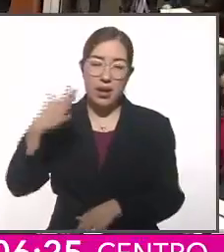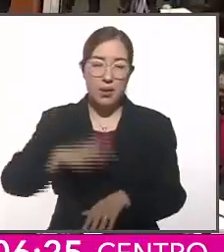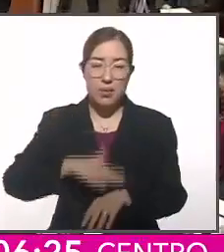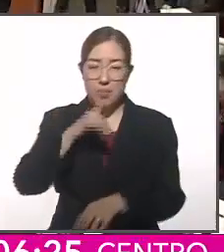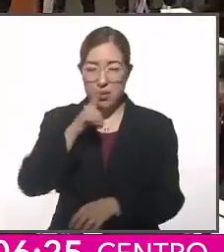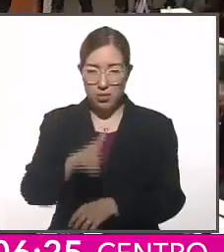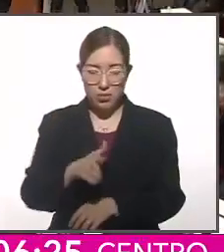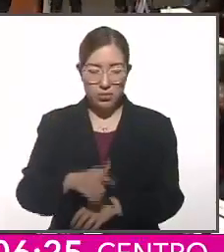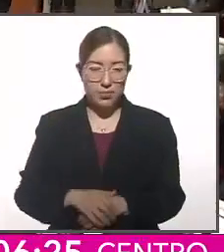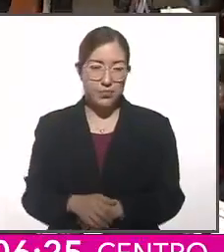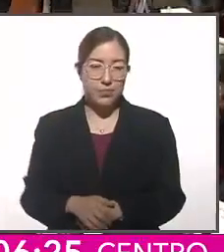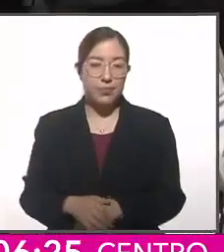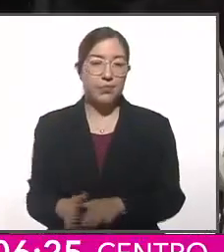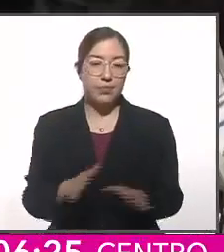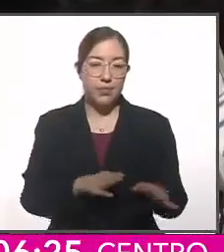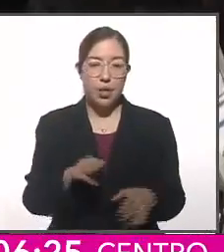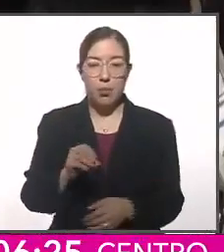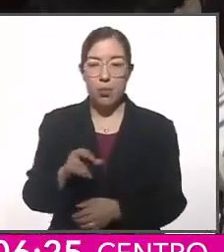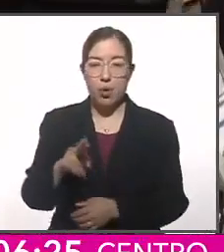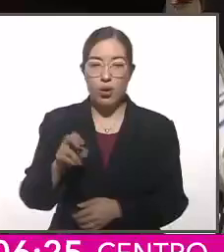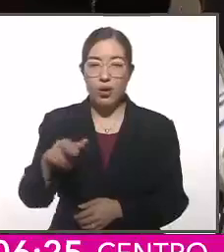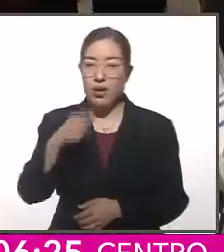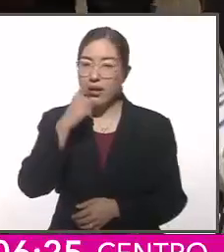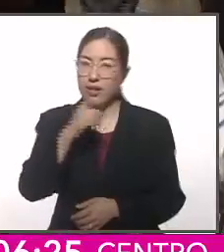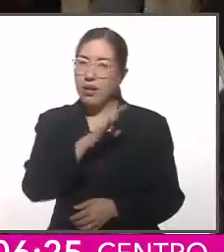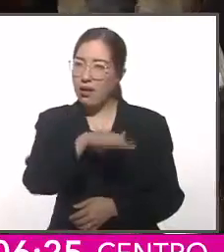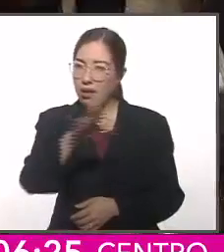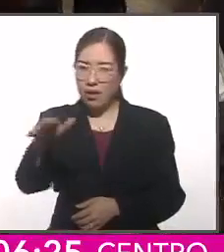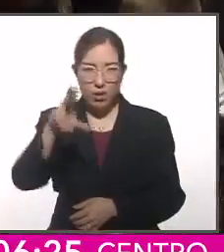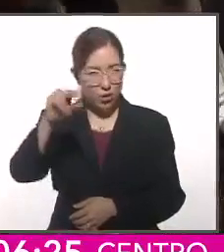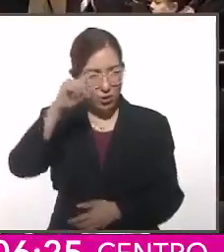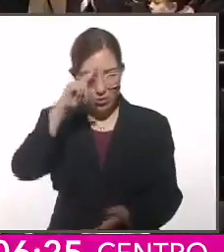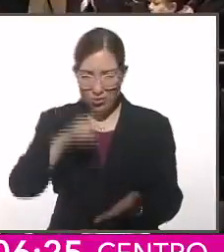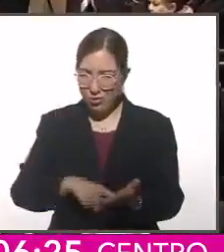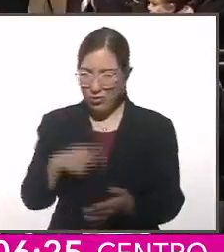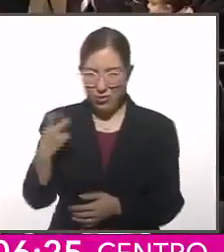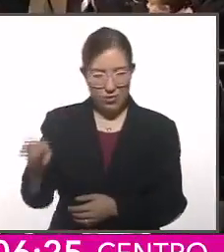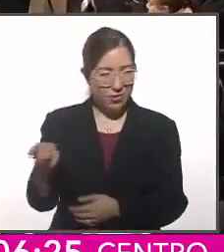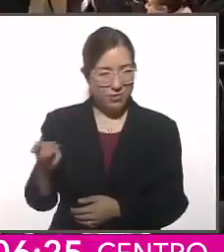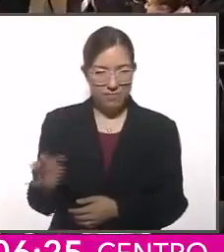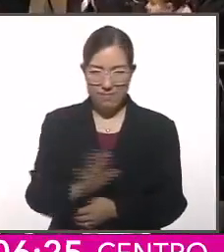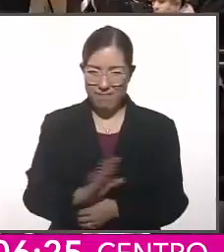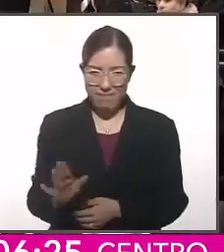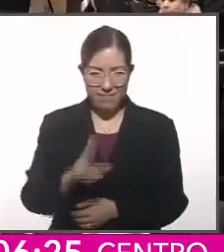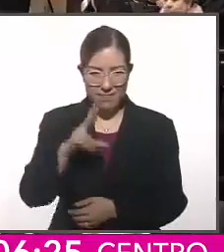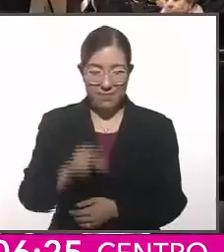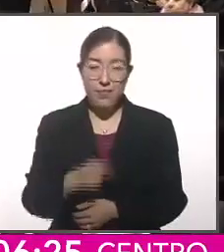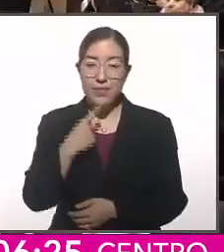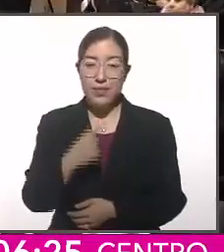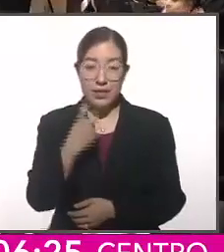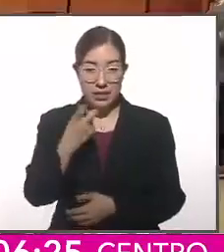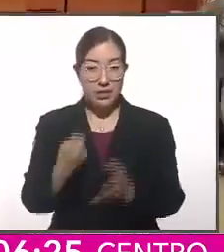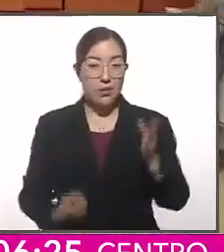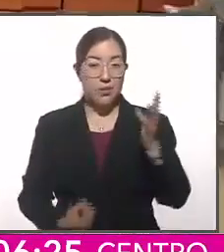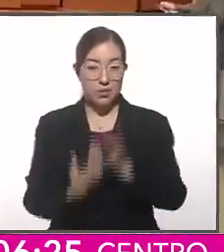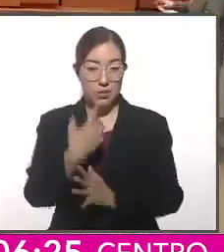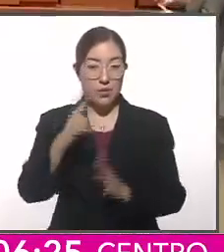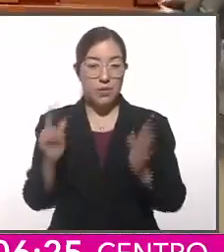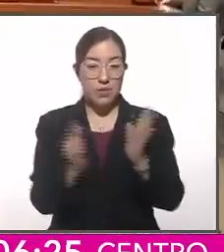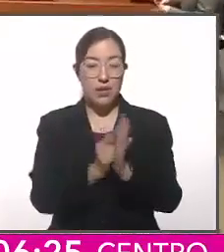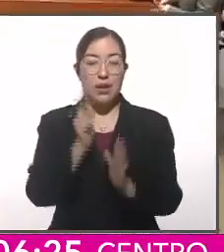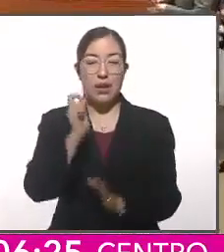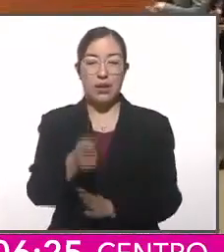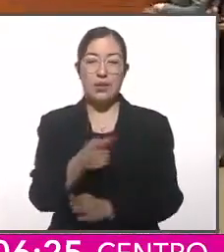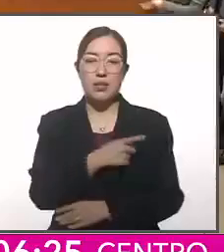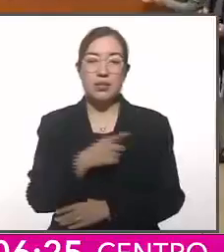este tenor, Morena hizo un llamado a no creer las mentiras de la oposición y dejó en claro que esta reforma lo único que busca